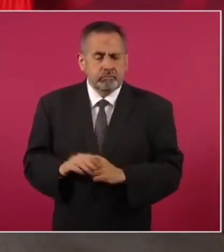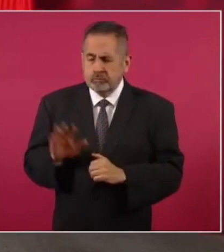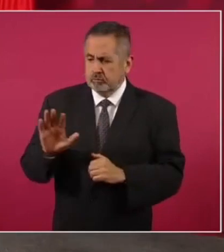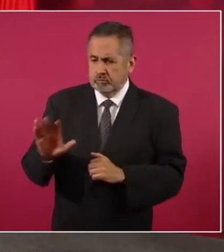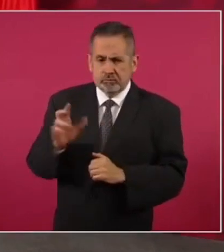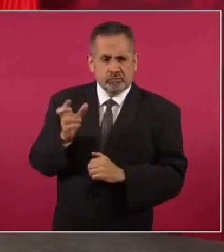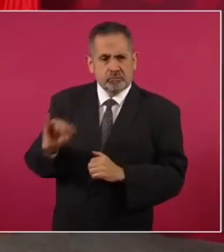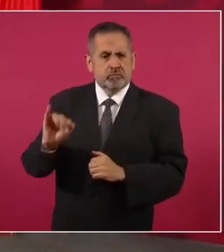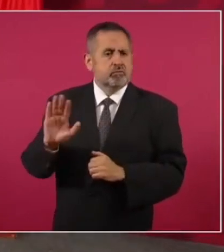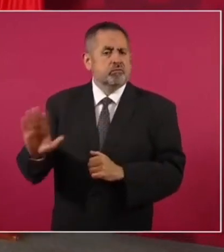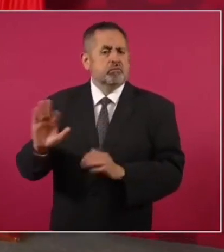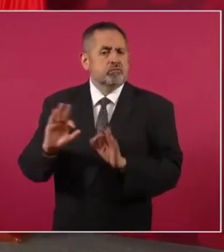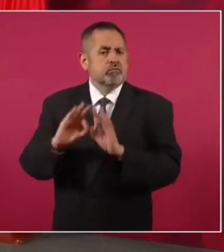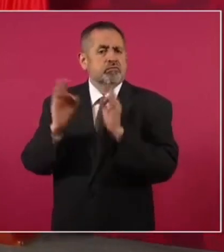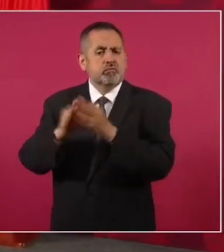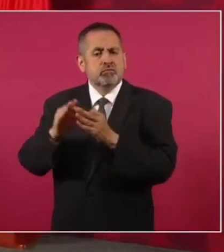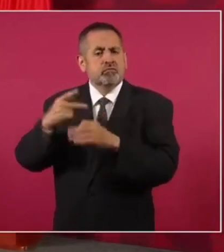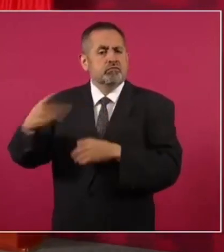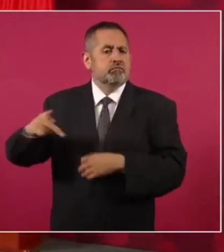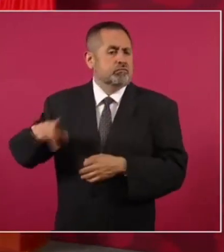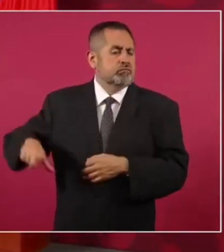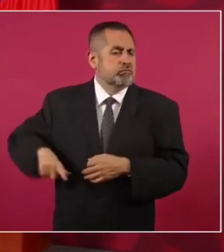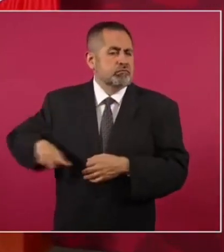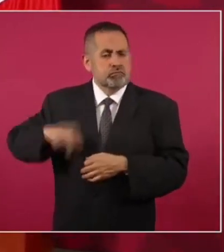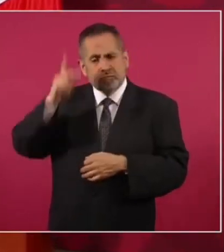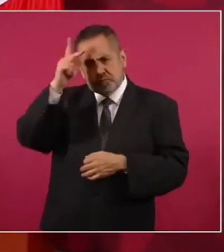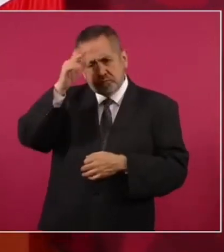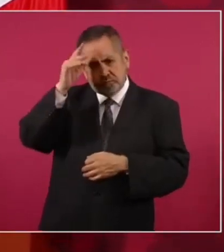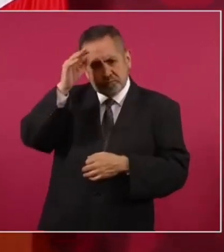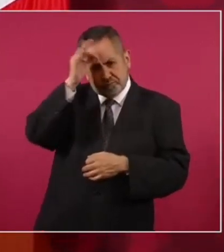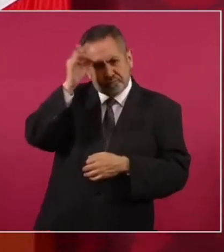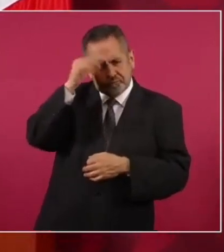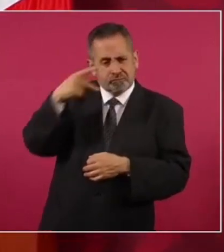mantener un sistema político